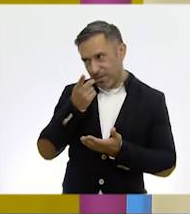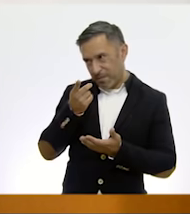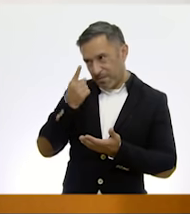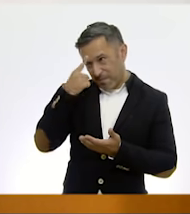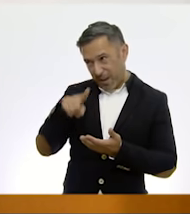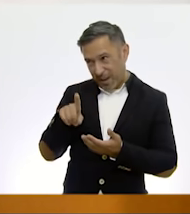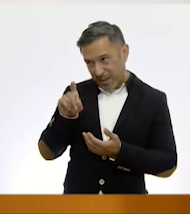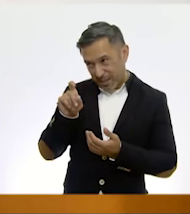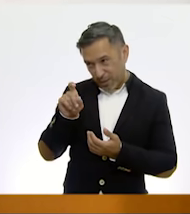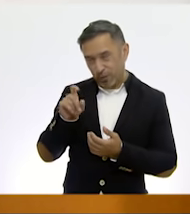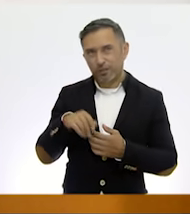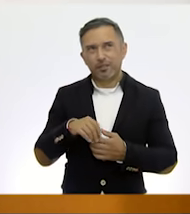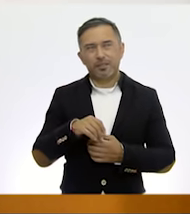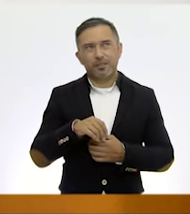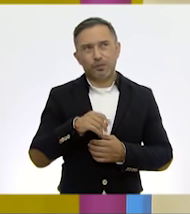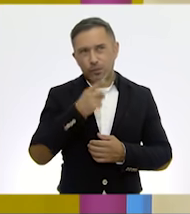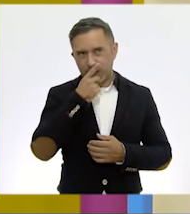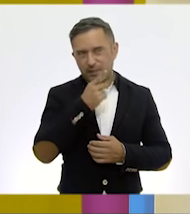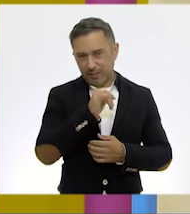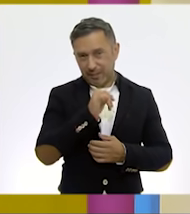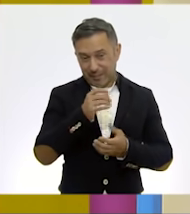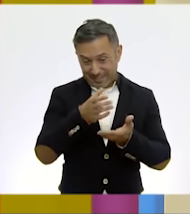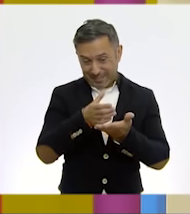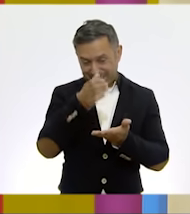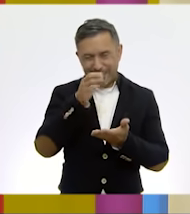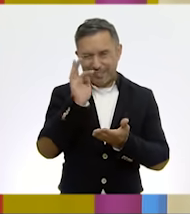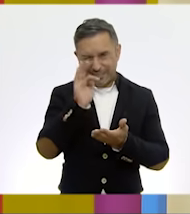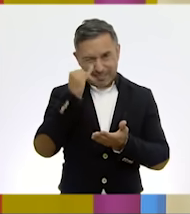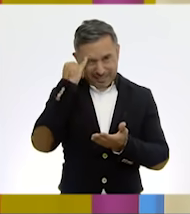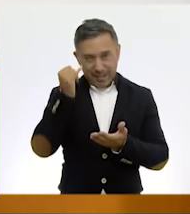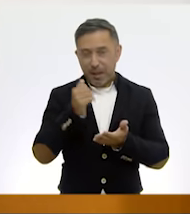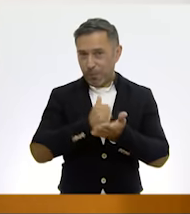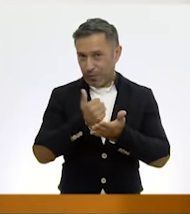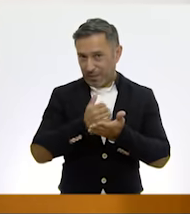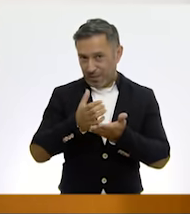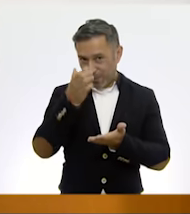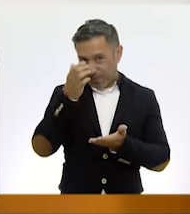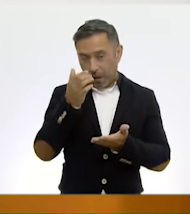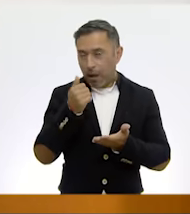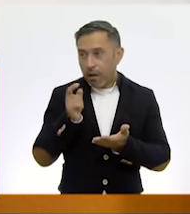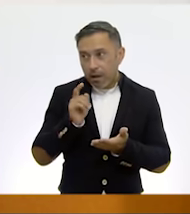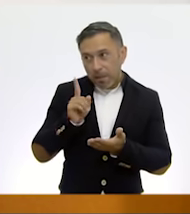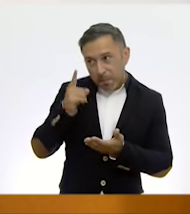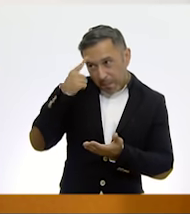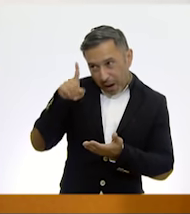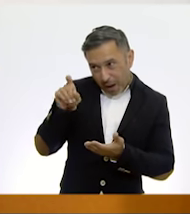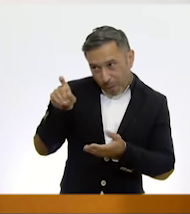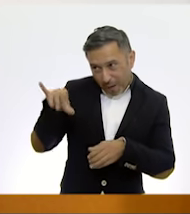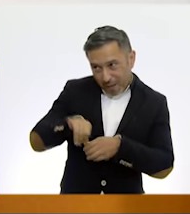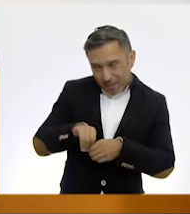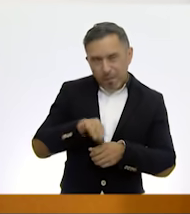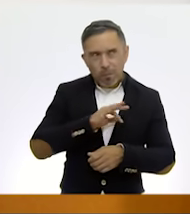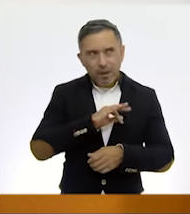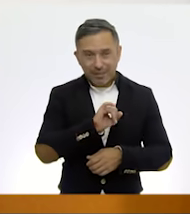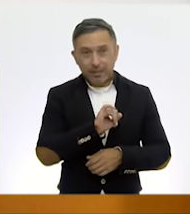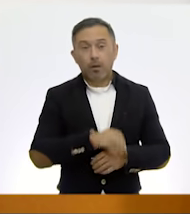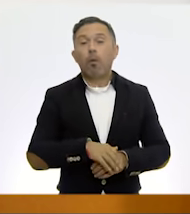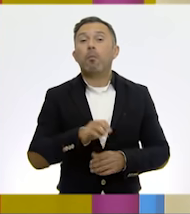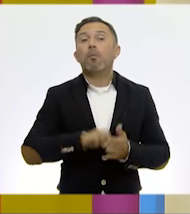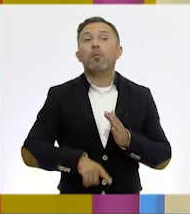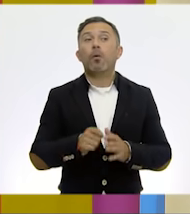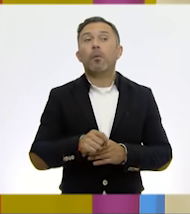Te diría sí. Muy bien. Me buscaría, por ejemplo, si fuera una ficha de dominó, yo le diría juego.